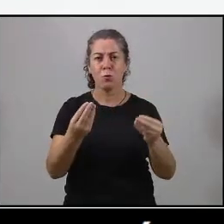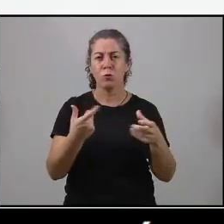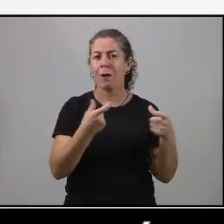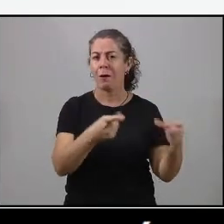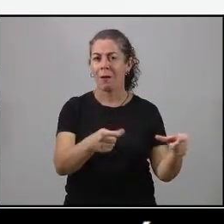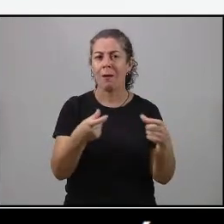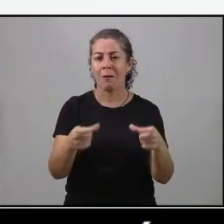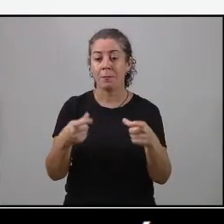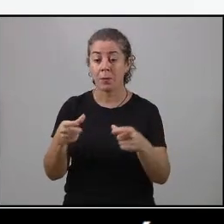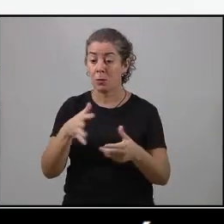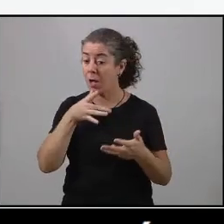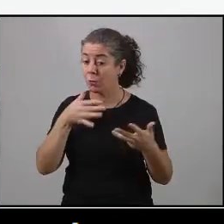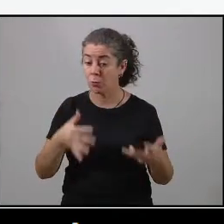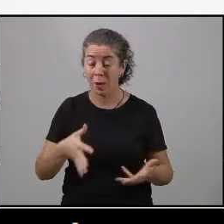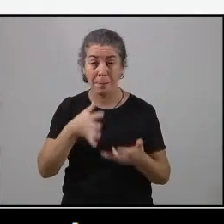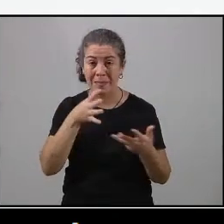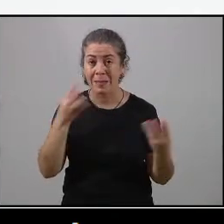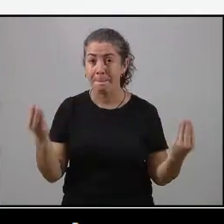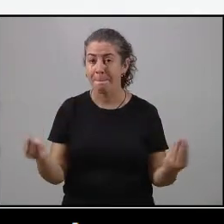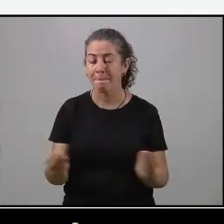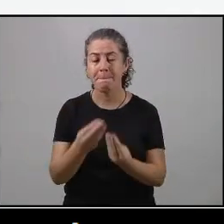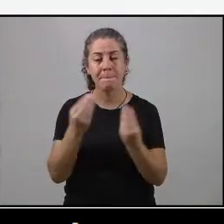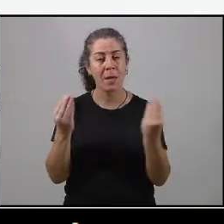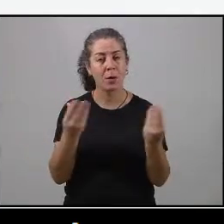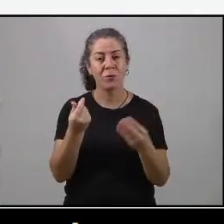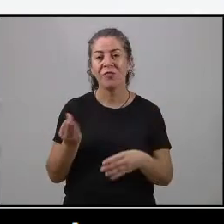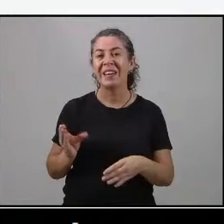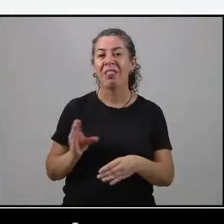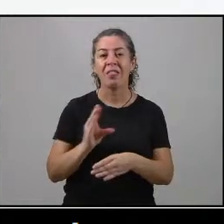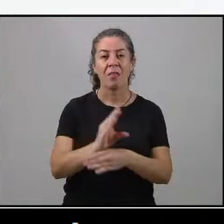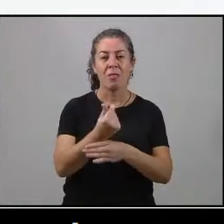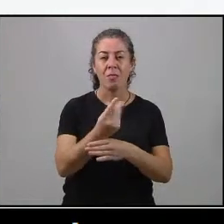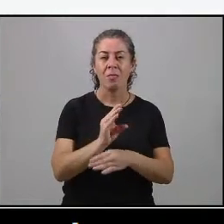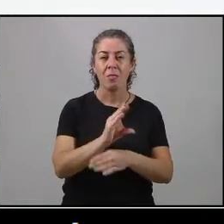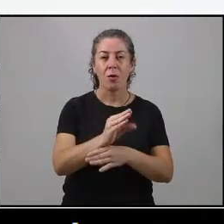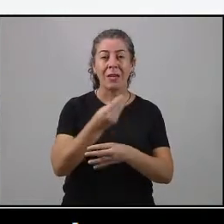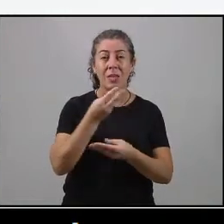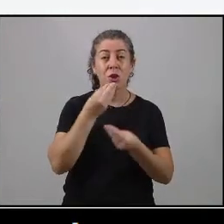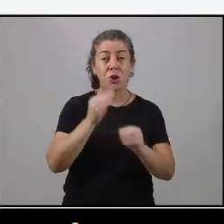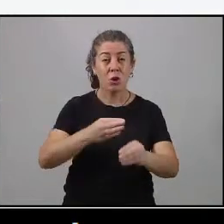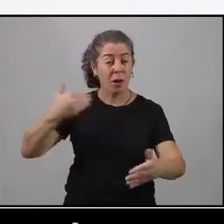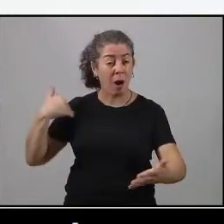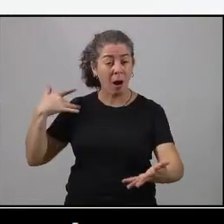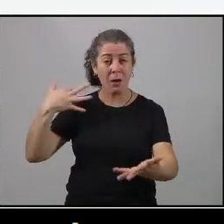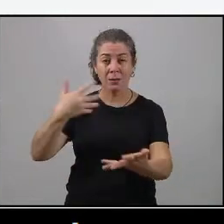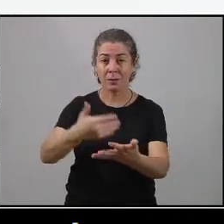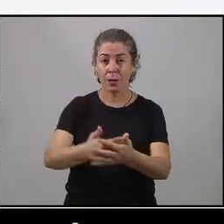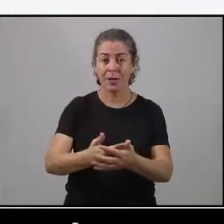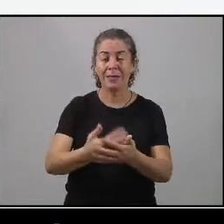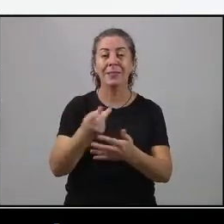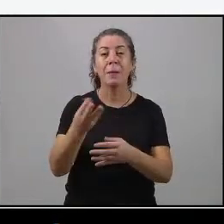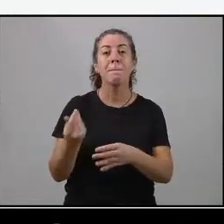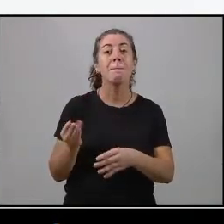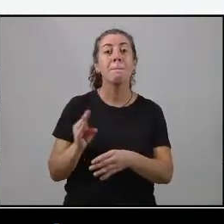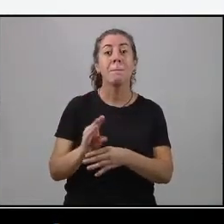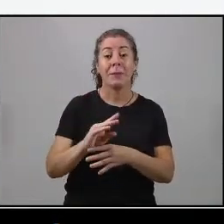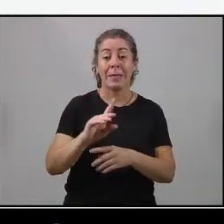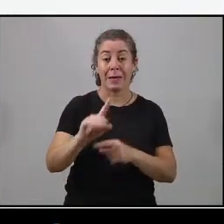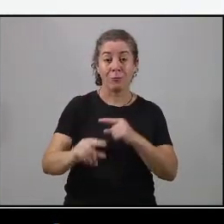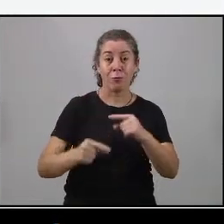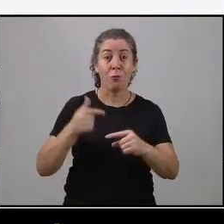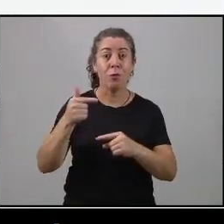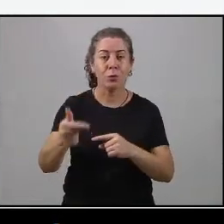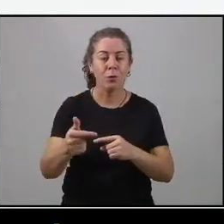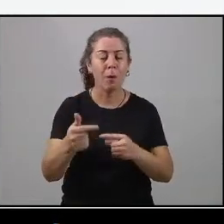día de hoy cuenta con la mejor financiación de la historia, una financiación que además va a mejorar en el ejercicio